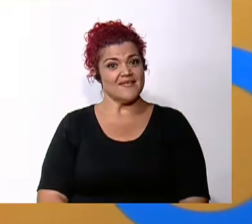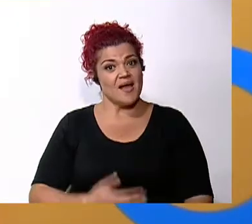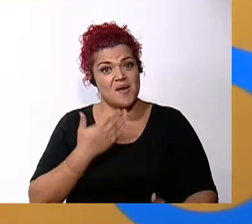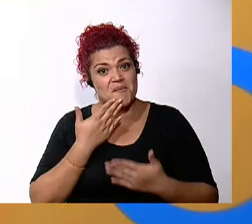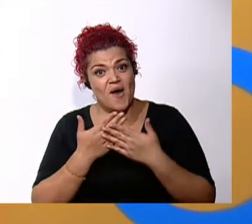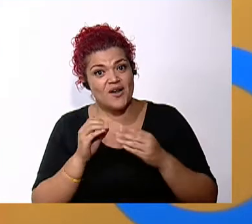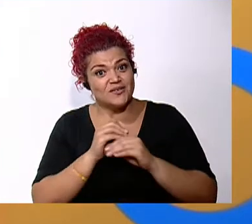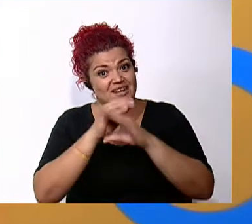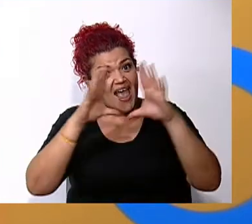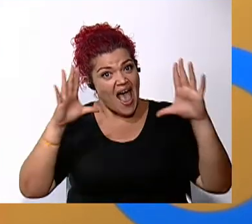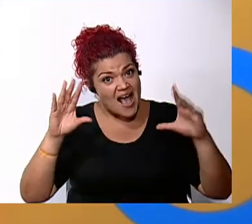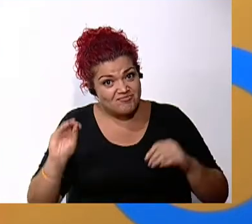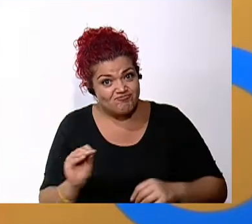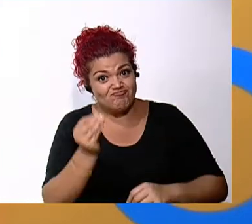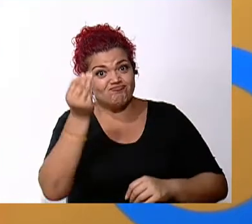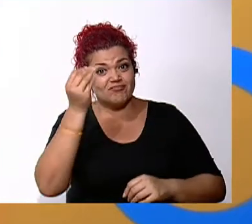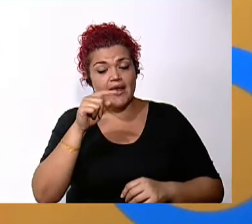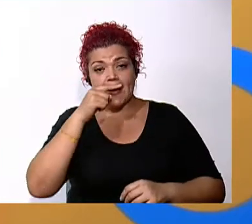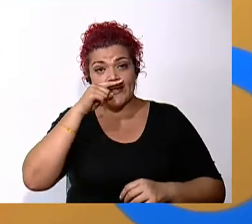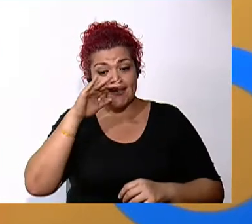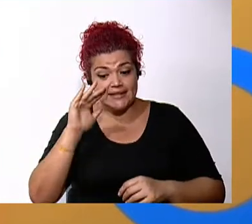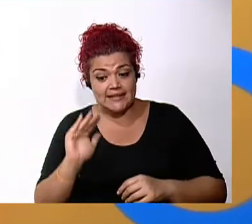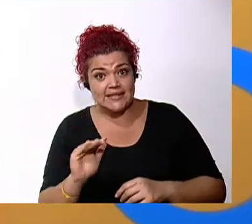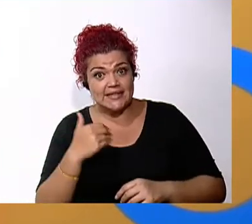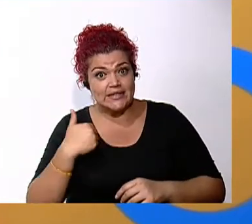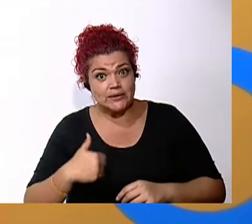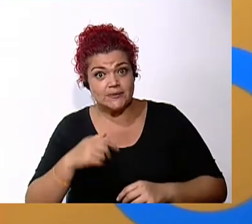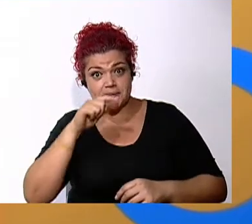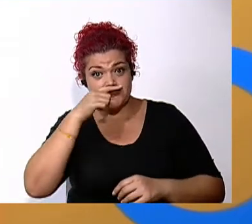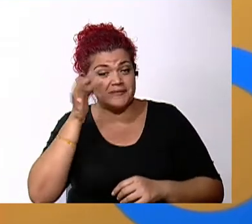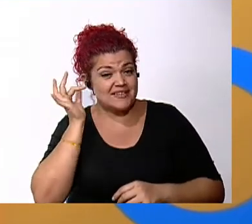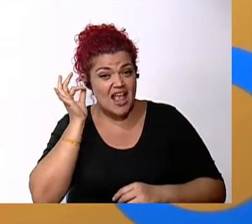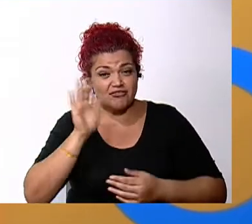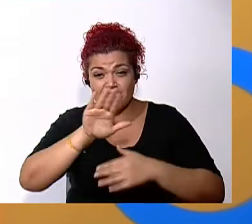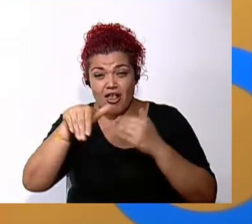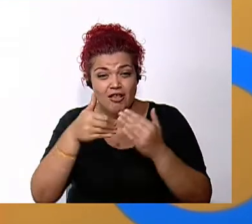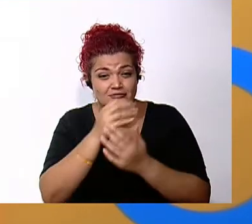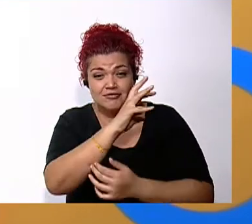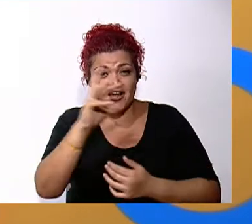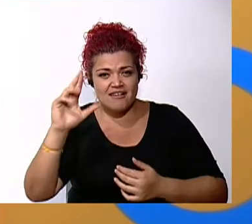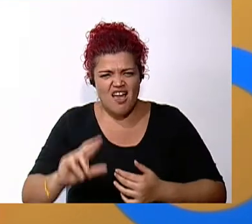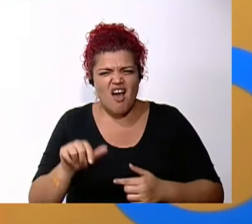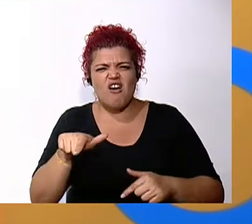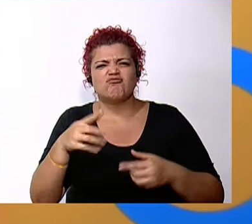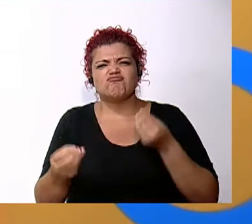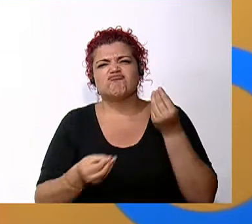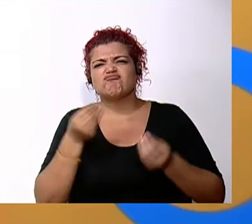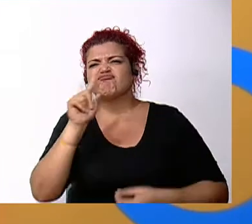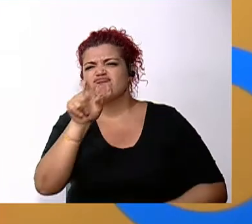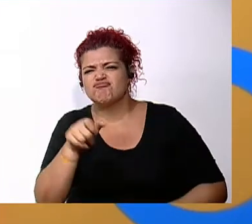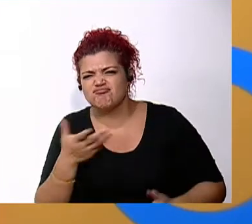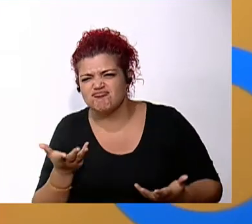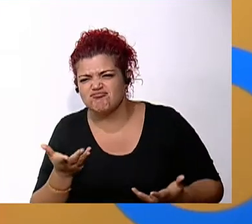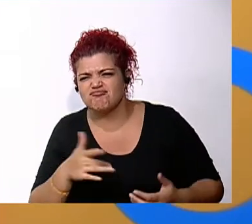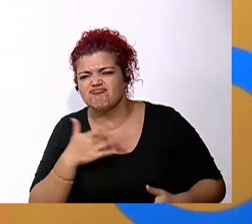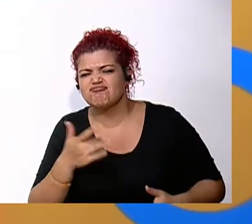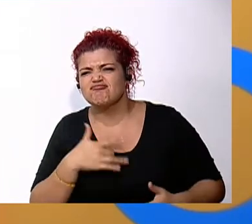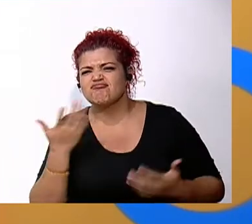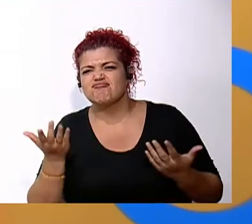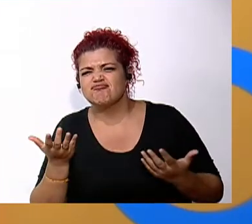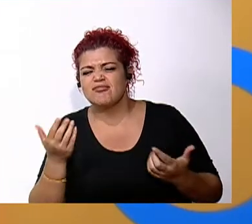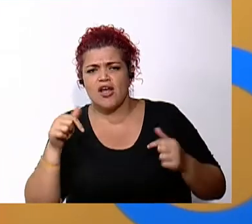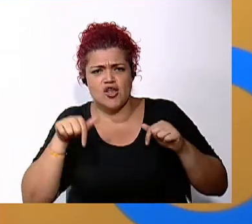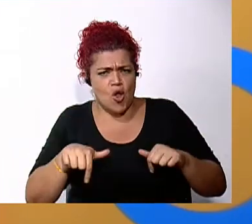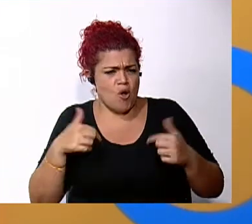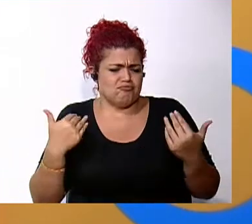Buenos días, jóvenes, niños y niñas de todo Costa Rica. ¿Cómo están el día de hoy? Yo estoy muy contenta de estar